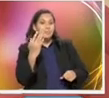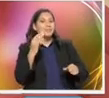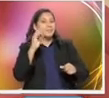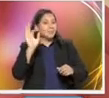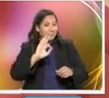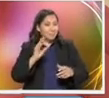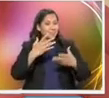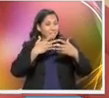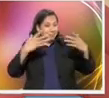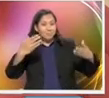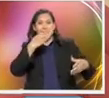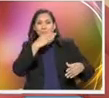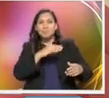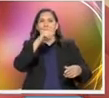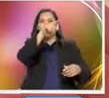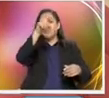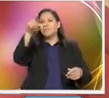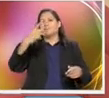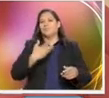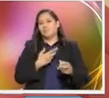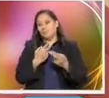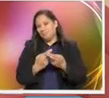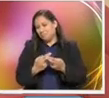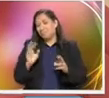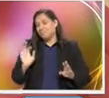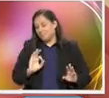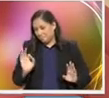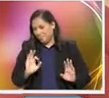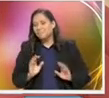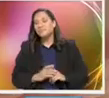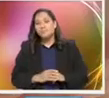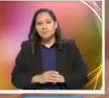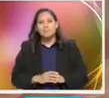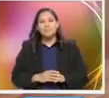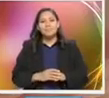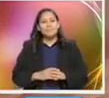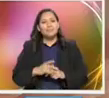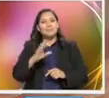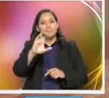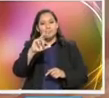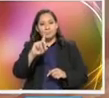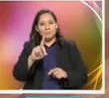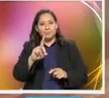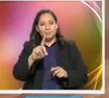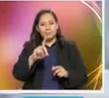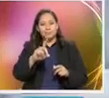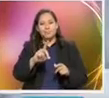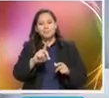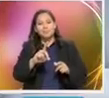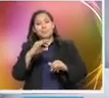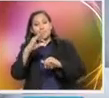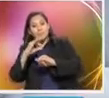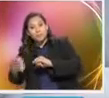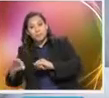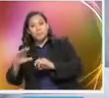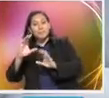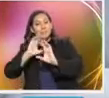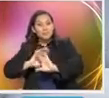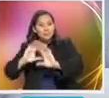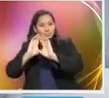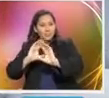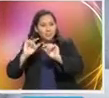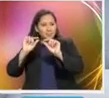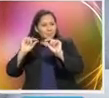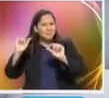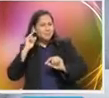grandes festejos en Por supuesto. Oye, si lo dejas correr el disco, al final termina la última canción y luego se vienen unas